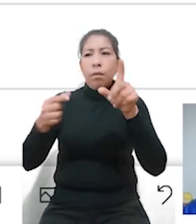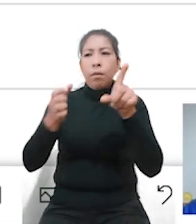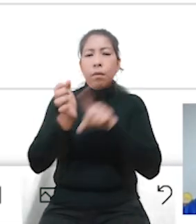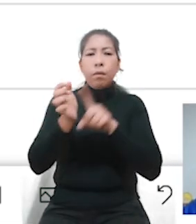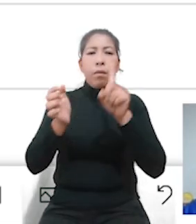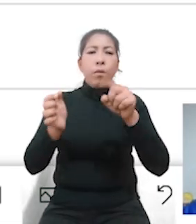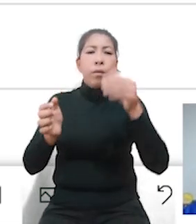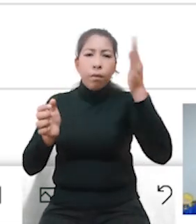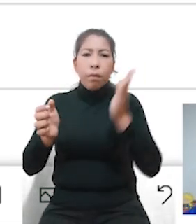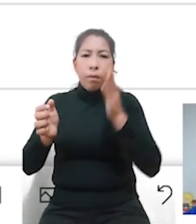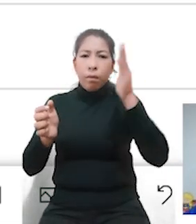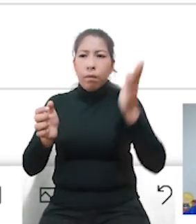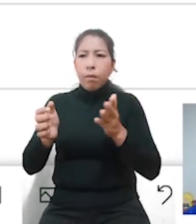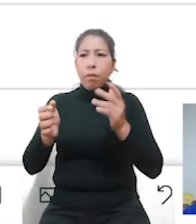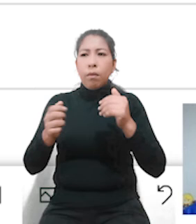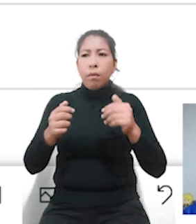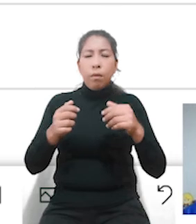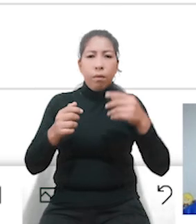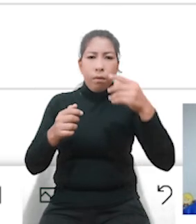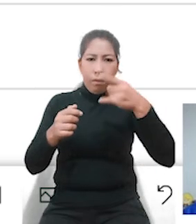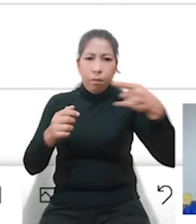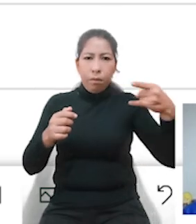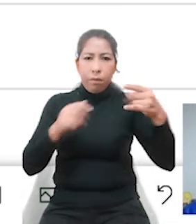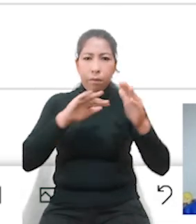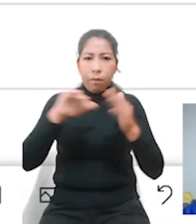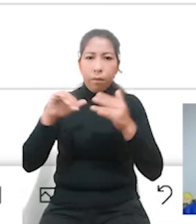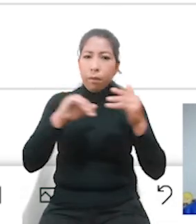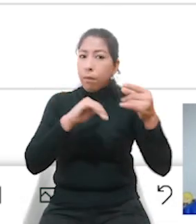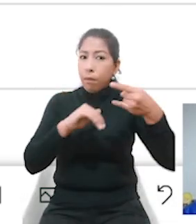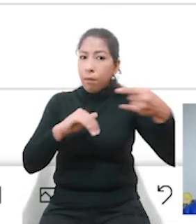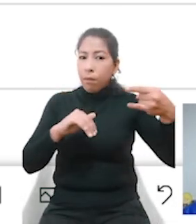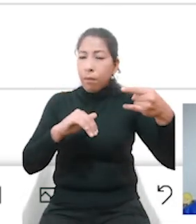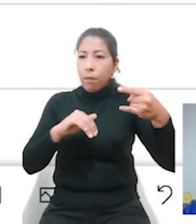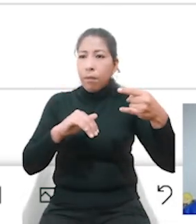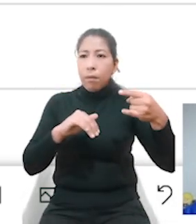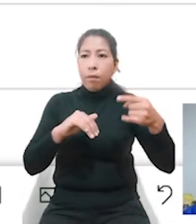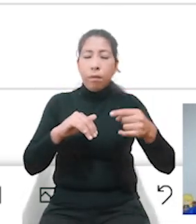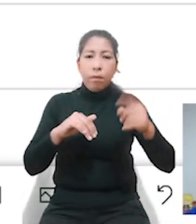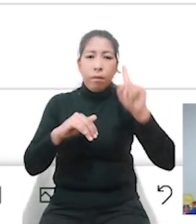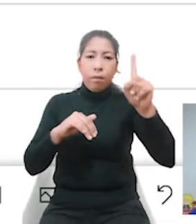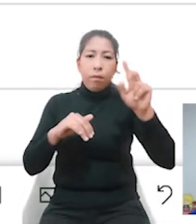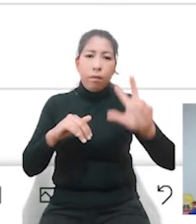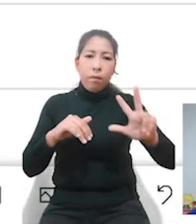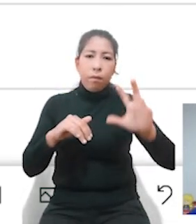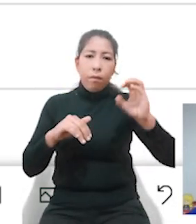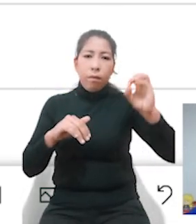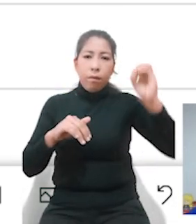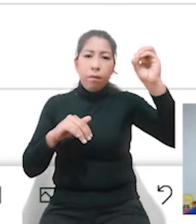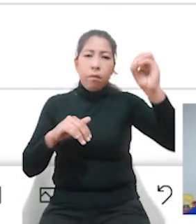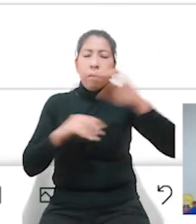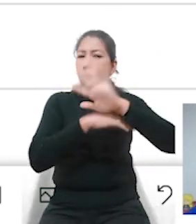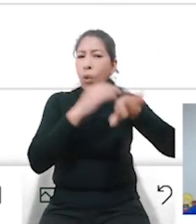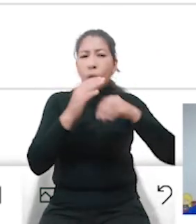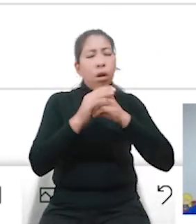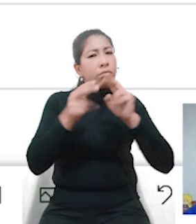menos 1 y cierro el corchete. Anoto el signo de igualdad. En el segundo miembro tengo 1/3 elevado